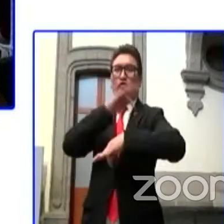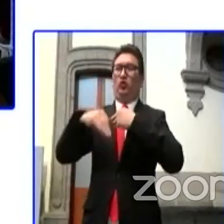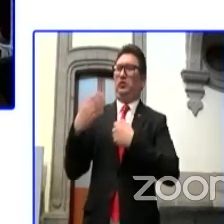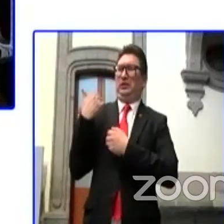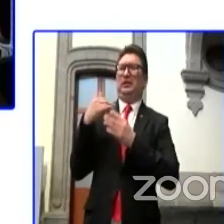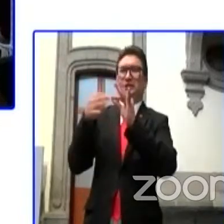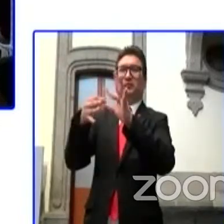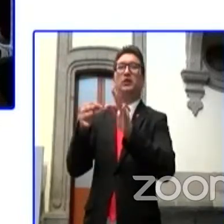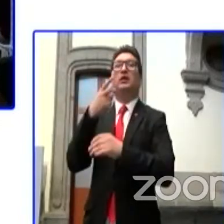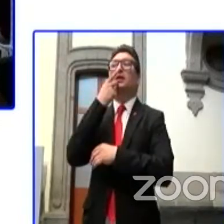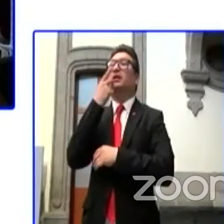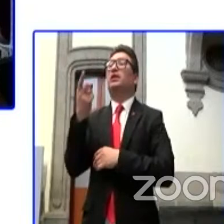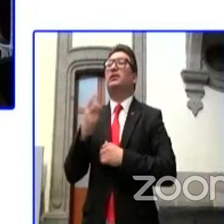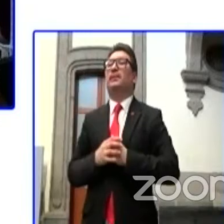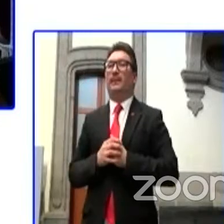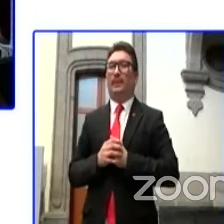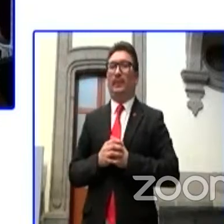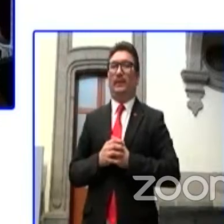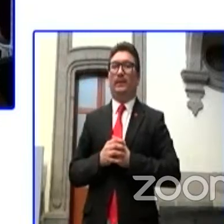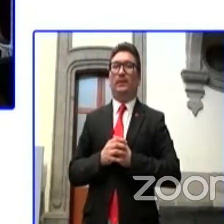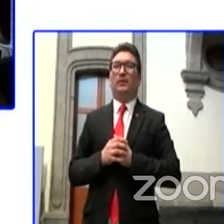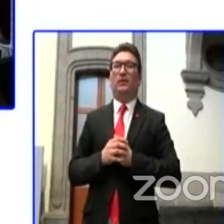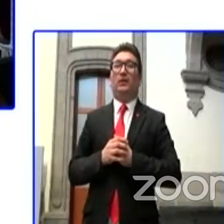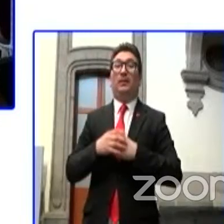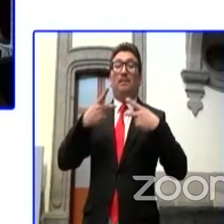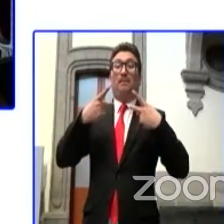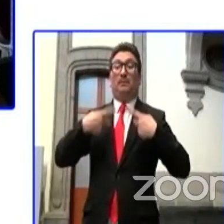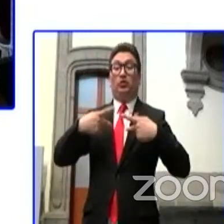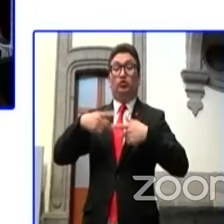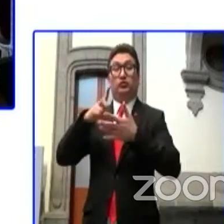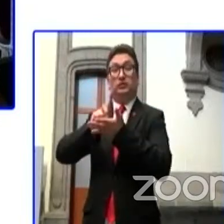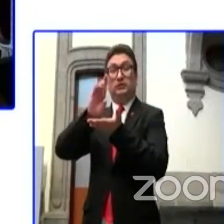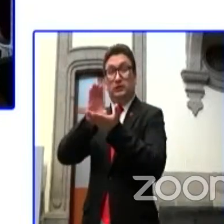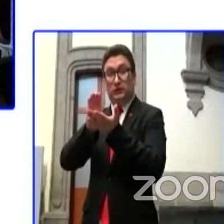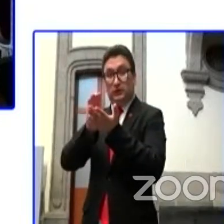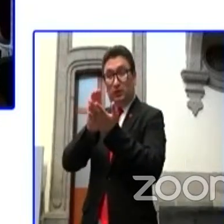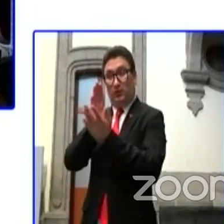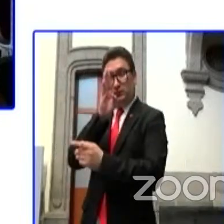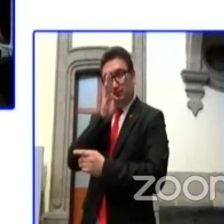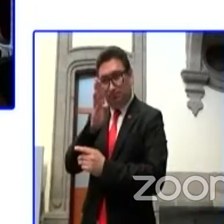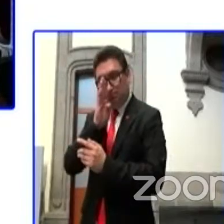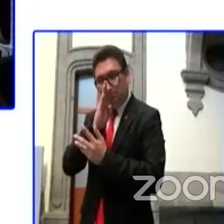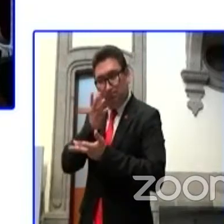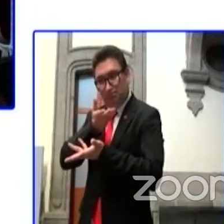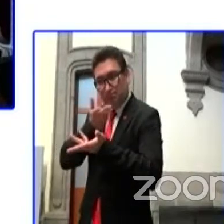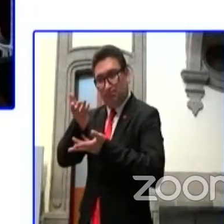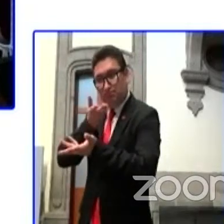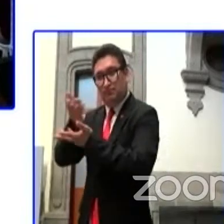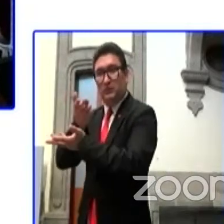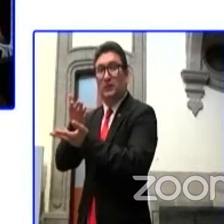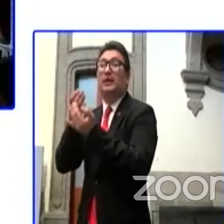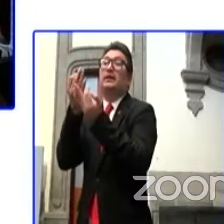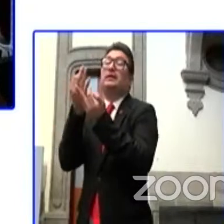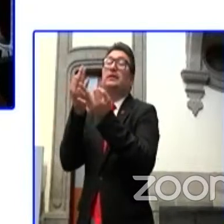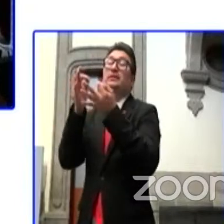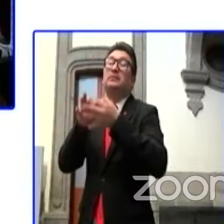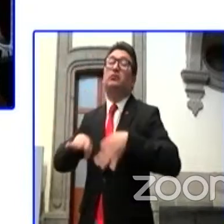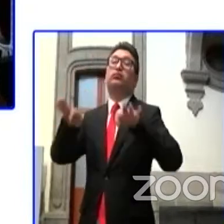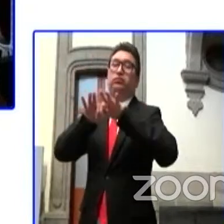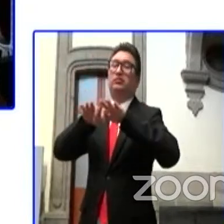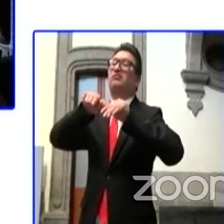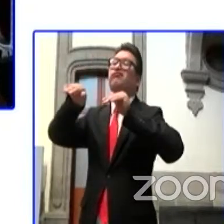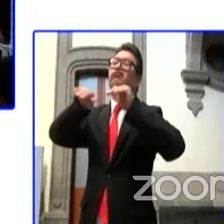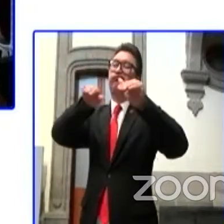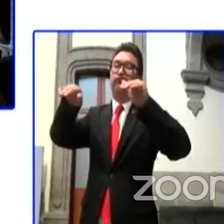la importancia de la cercanía con la gente y la importancia de la consulta. Y aquí, de